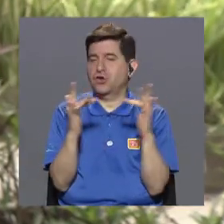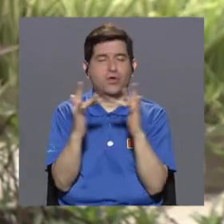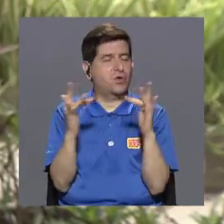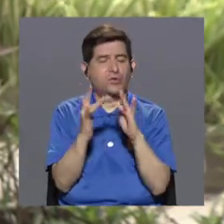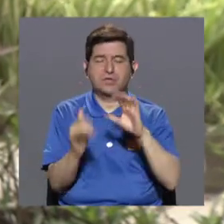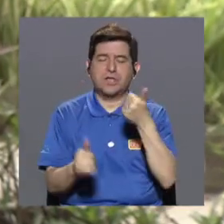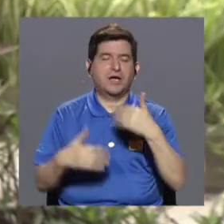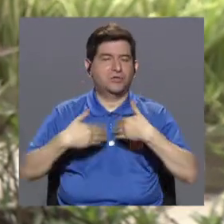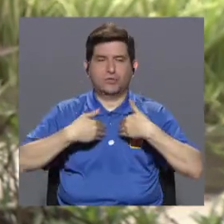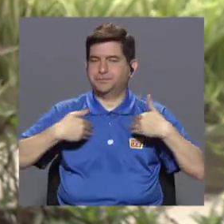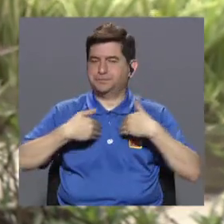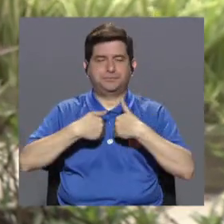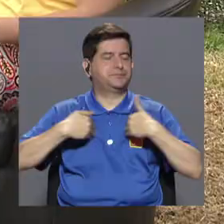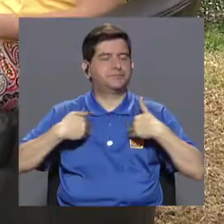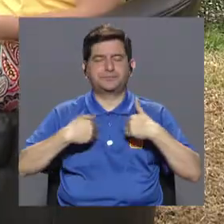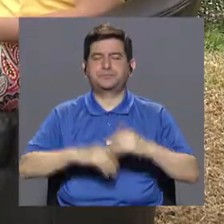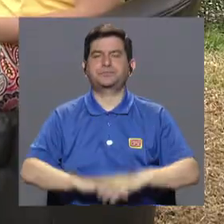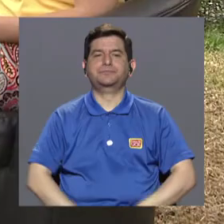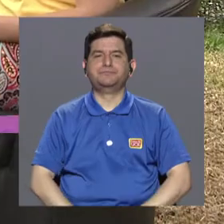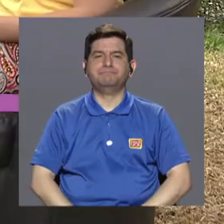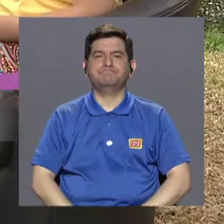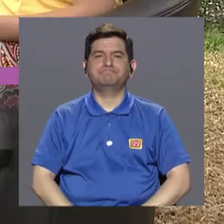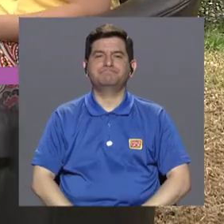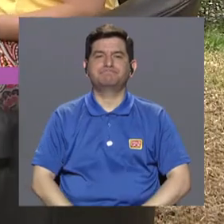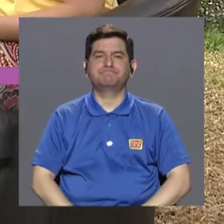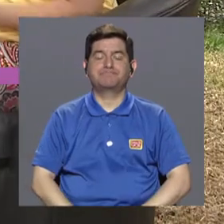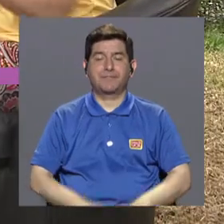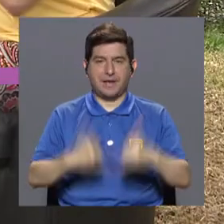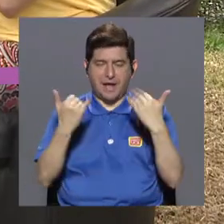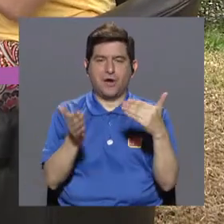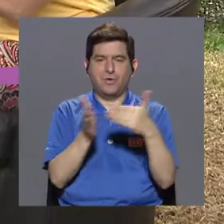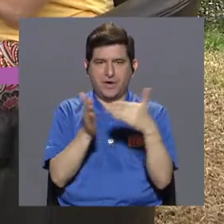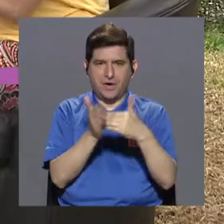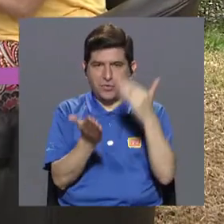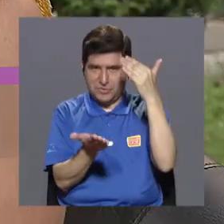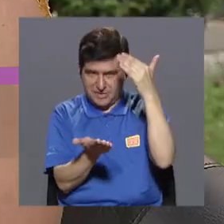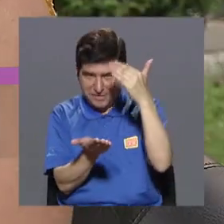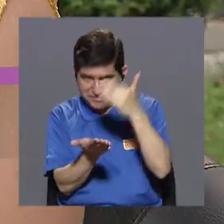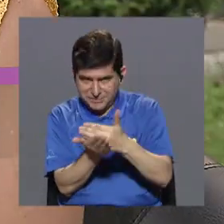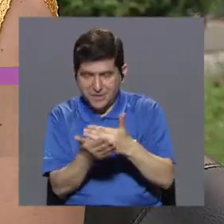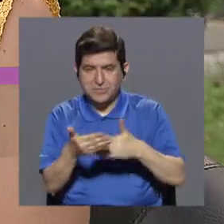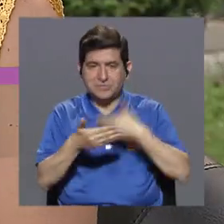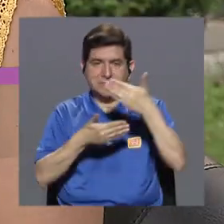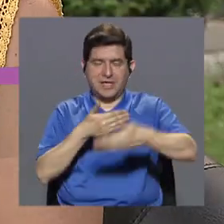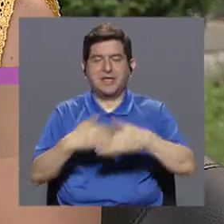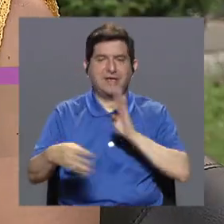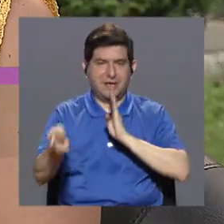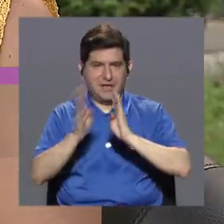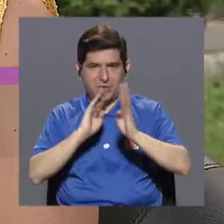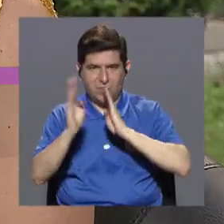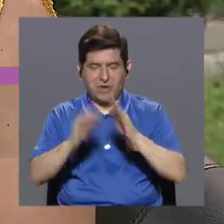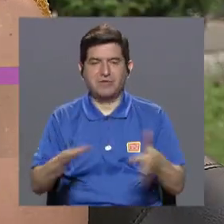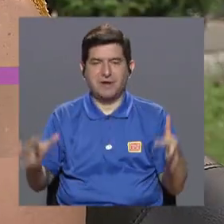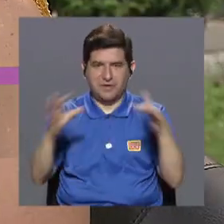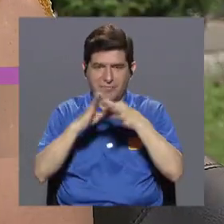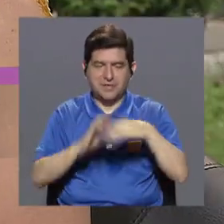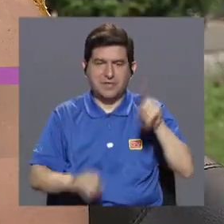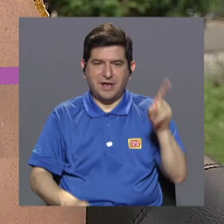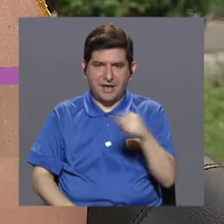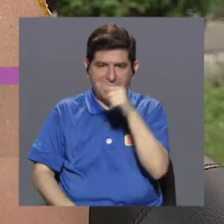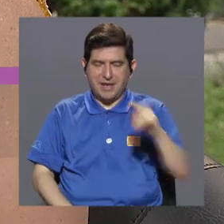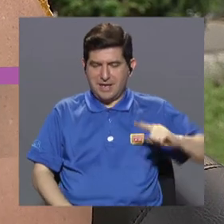contacto con otros animales, ¿verdad? Ok, bueno, vamos a hacer una nueva pausa. Vamos a seguir conversando un poquito más acerca